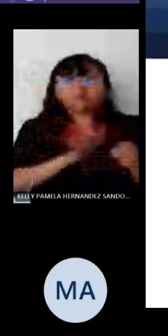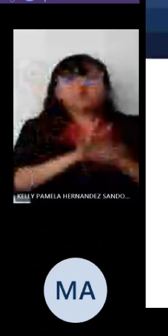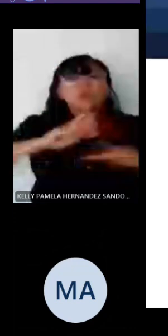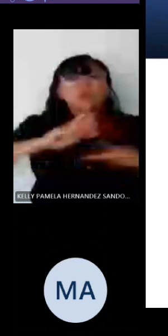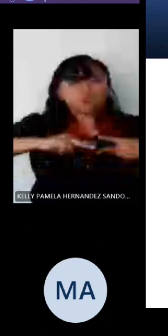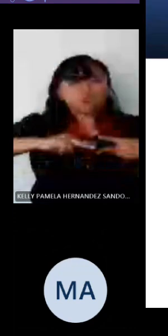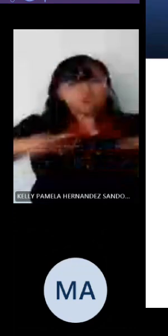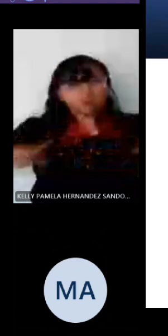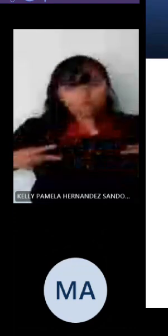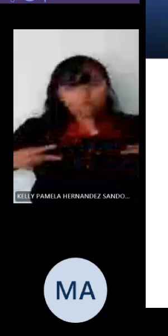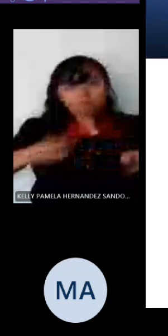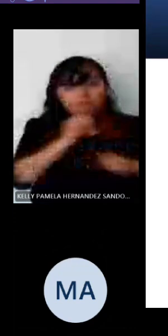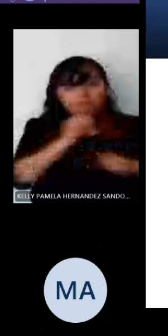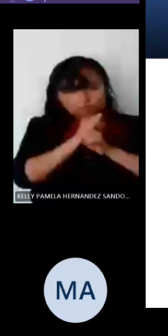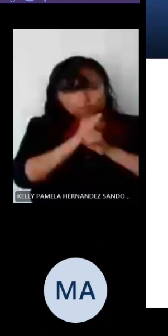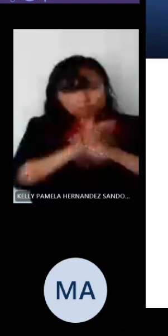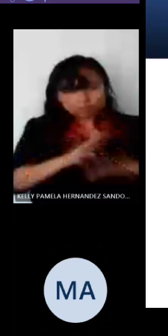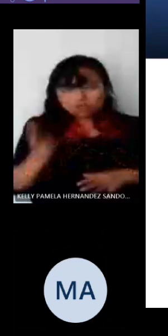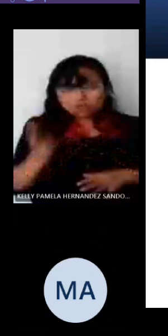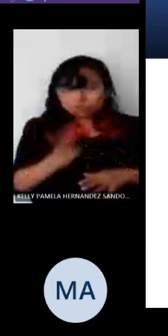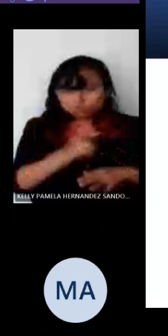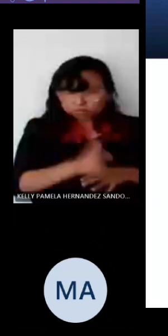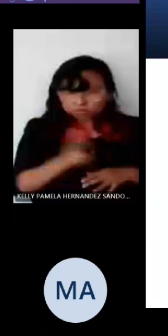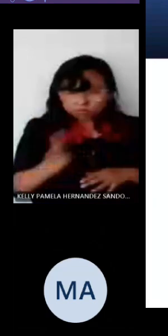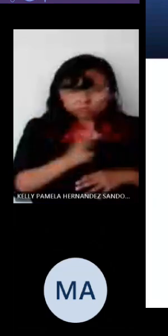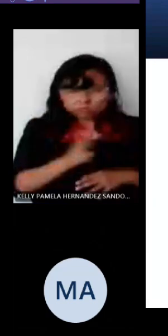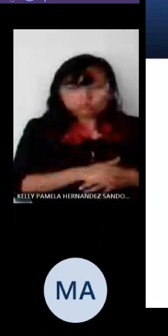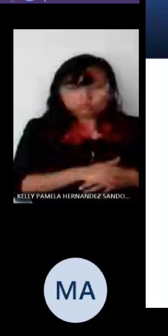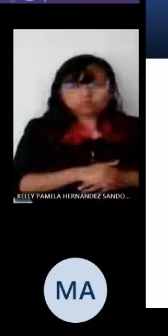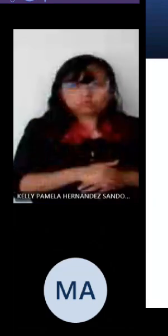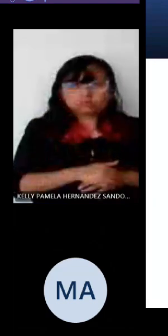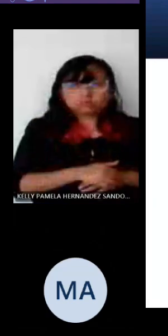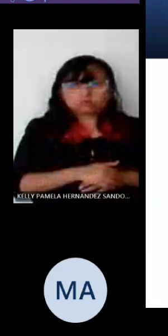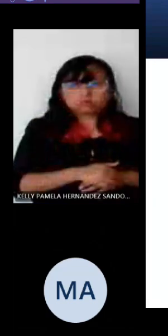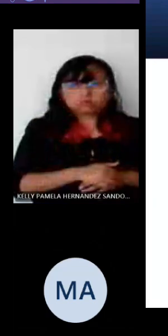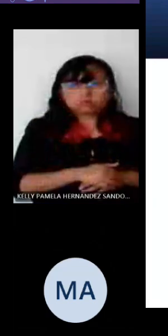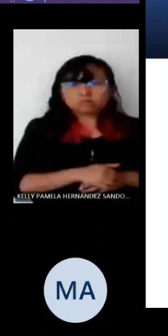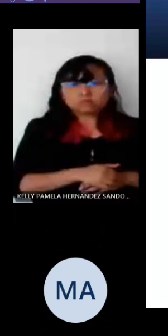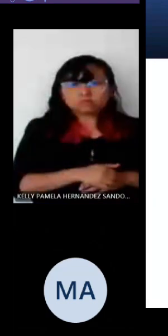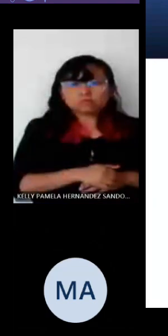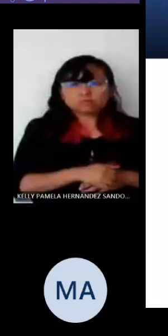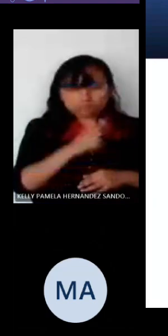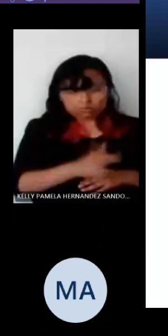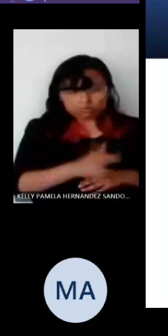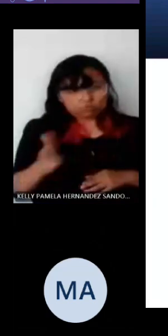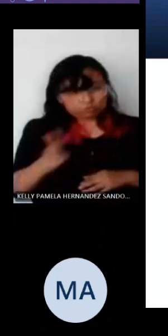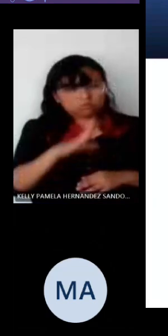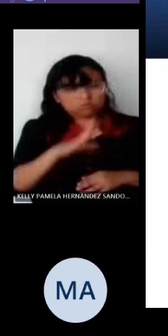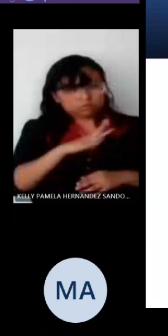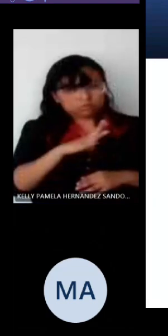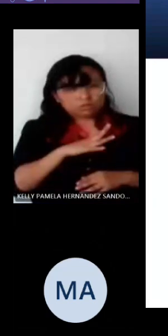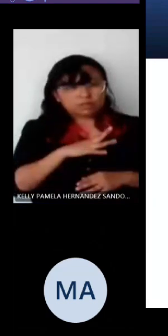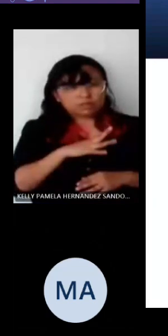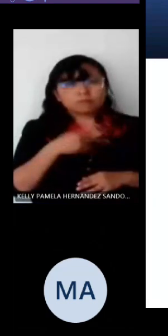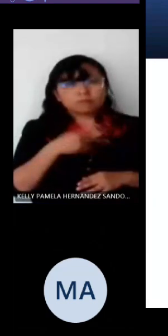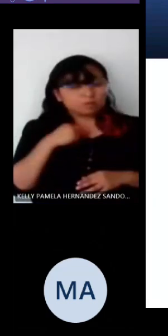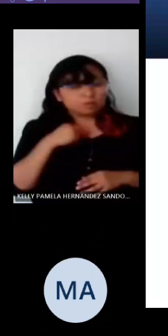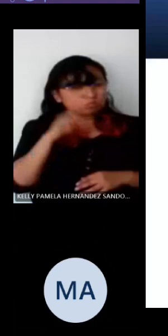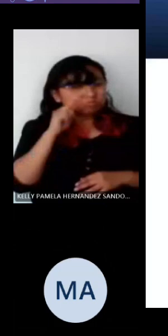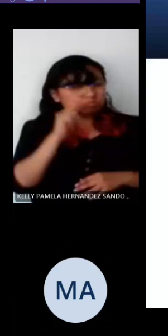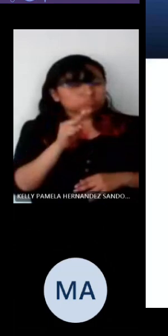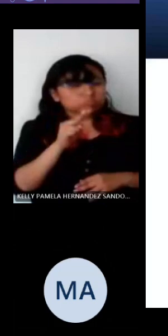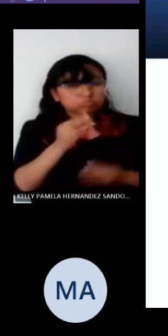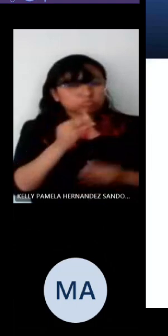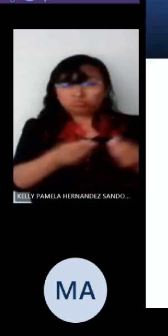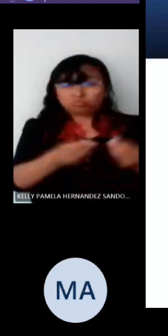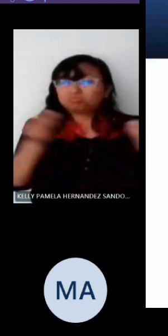bases de datos de hipoacusias, desde de variantes de hipoacusia, en donde vemos que en realidad muchas variantes